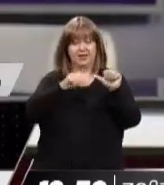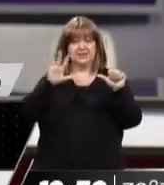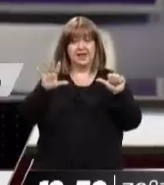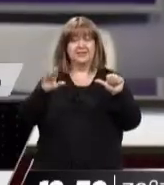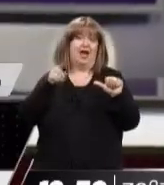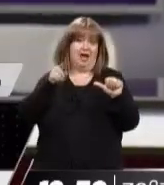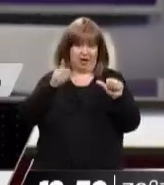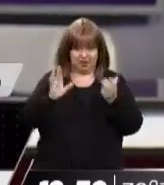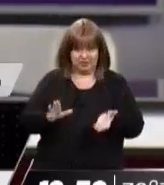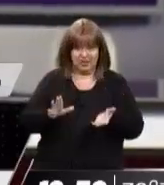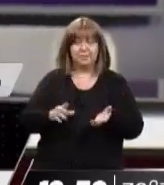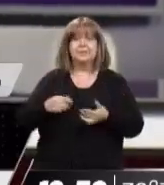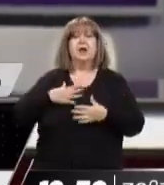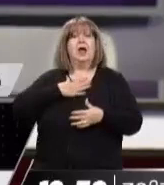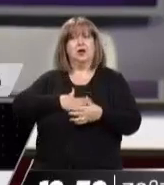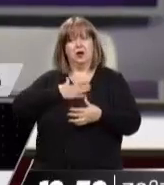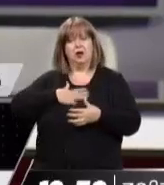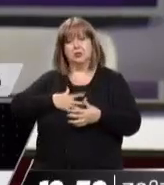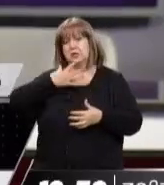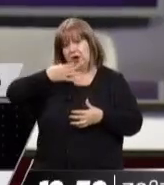muy conformes, muy contentos con el fallo.